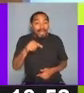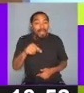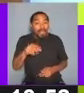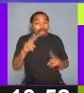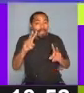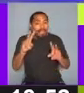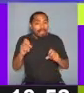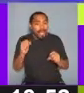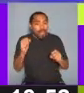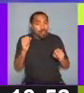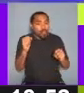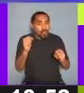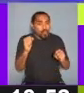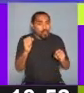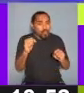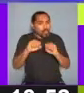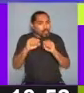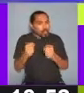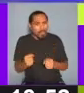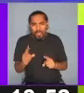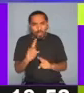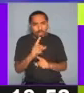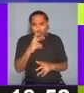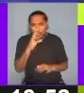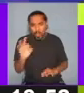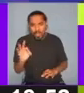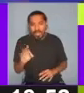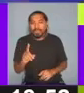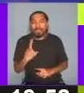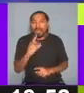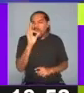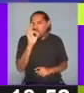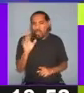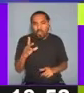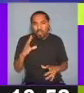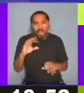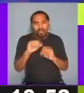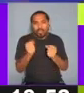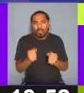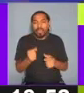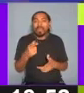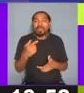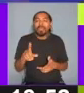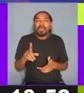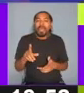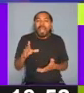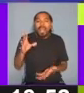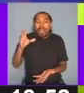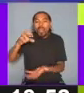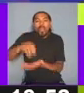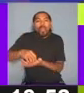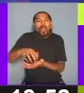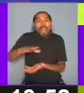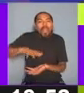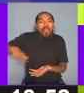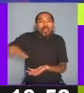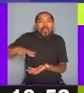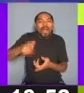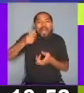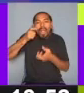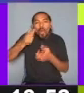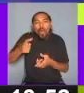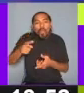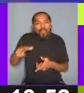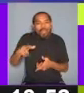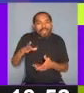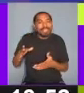suspendió jamás? No. Lo que no estaba era el puesto. Claro, el puesto es el que, se suspendió con la pandemia en